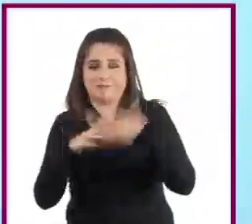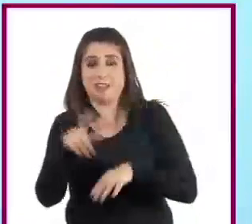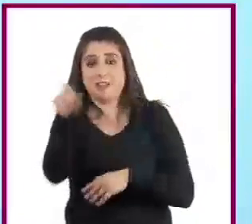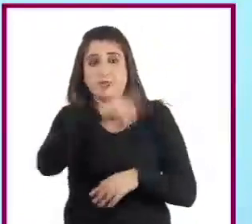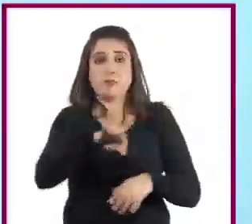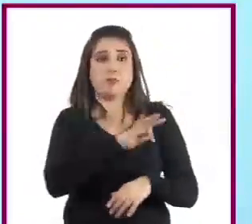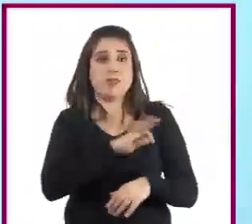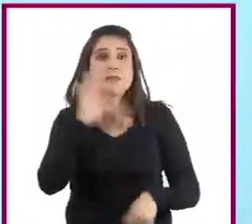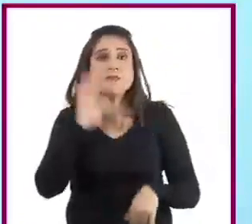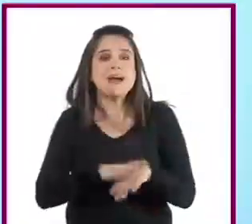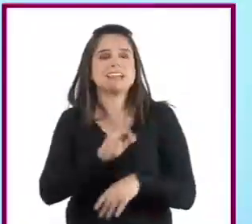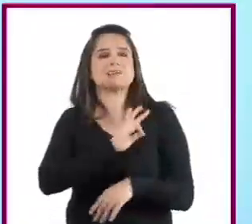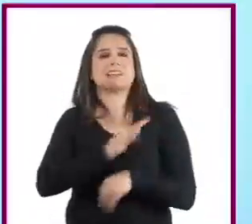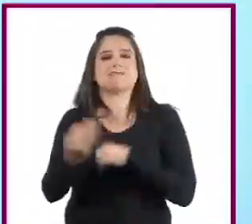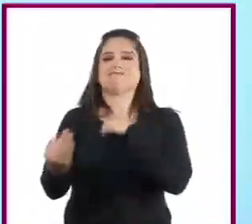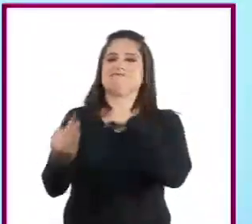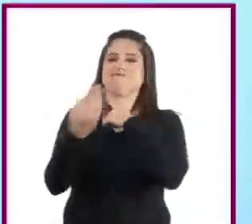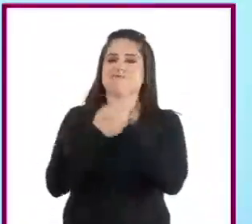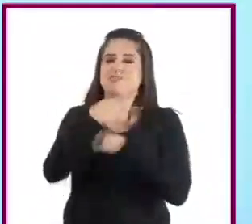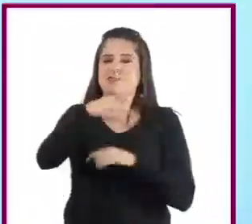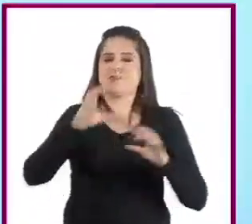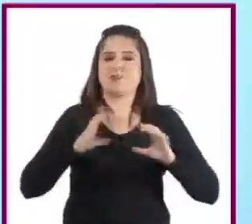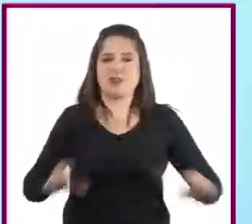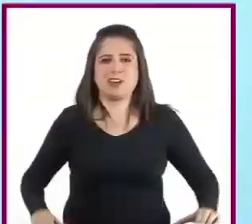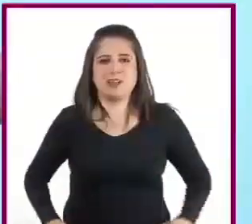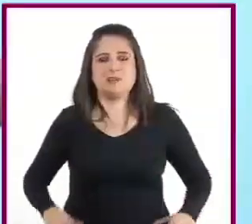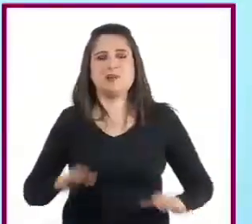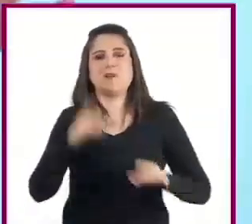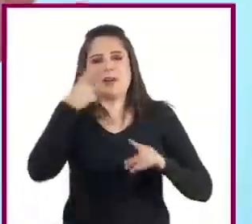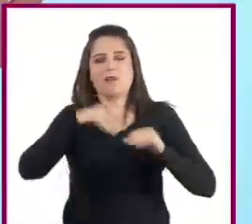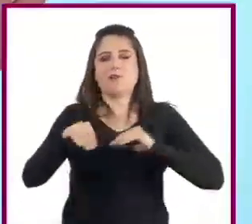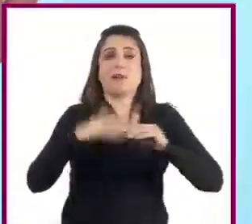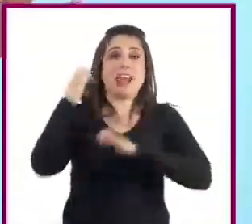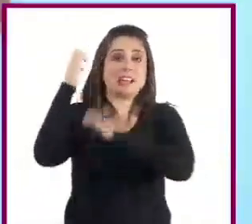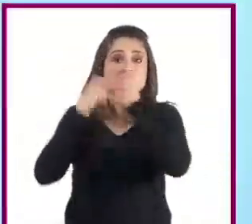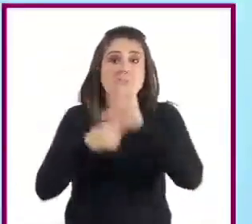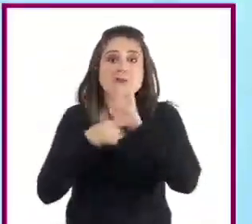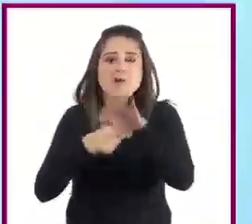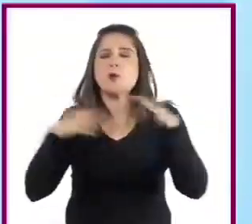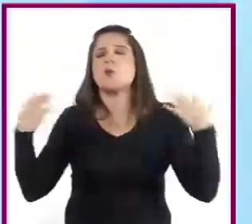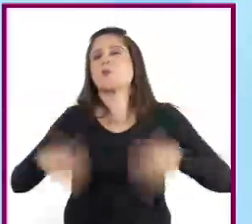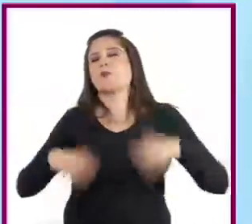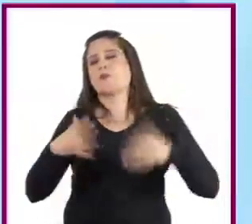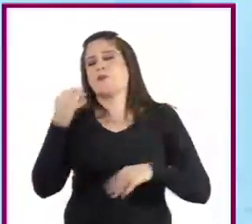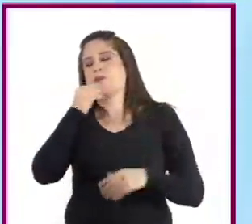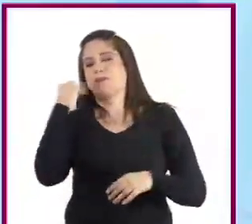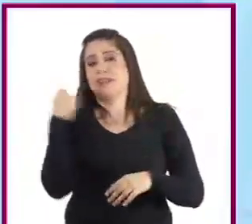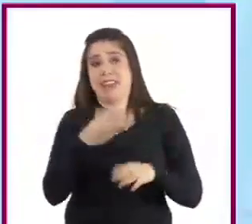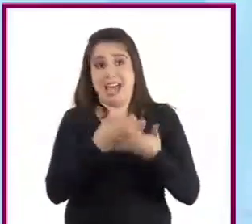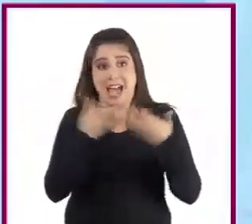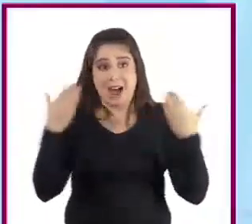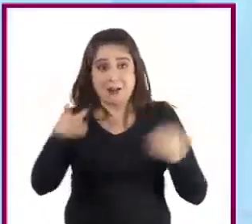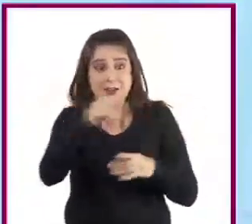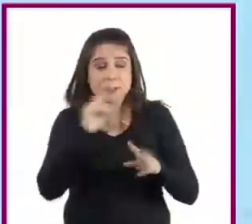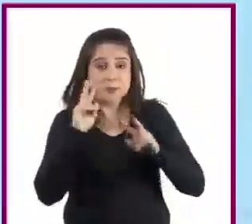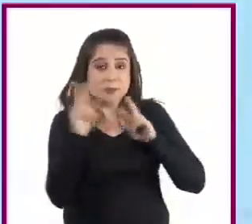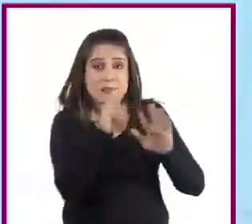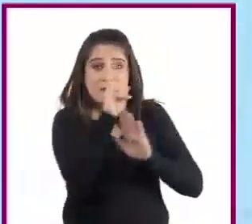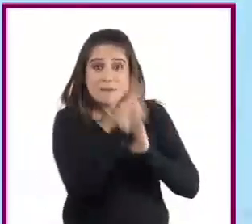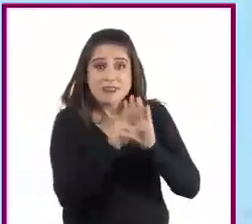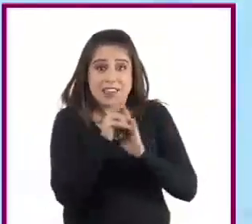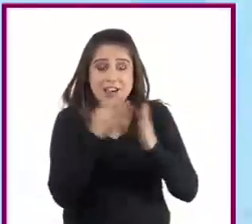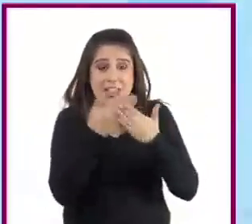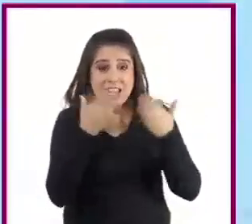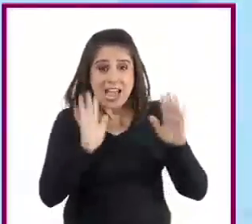podrán sacar ventaja de cada parte de su cuerpo para hacer una gran exposición. Después de haber visto todos los videos que